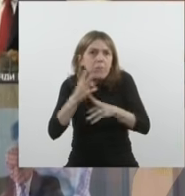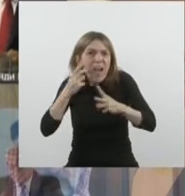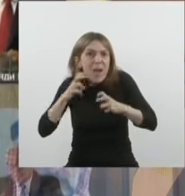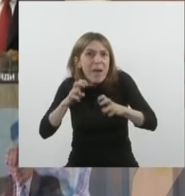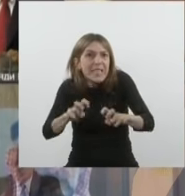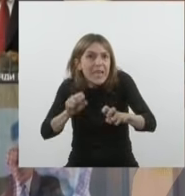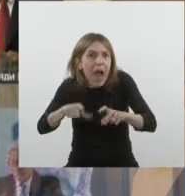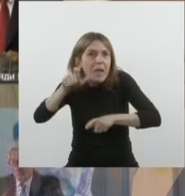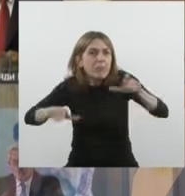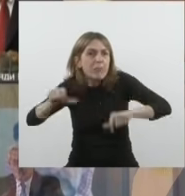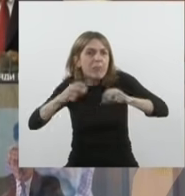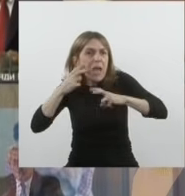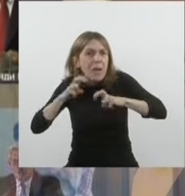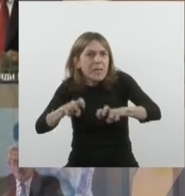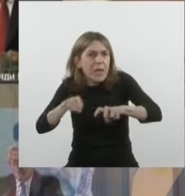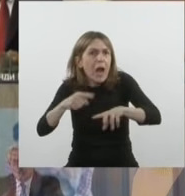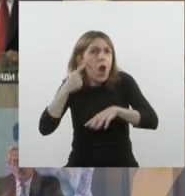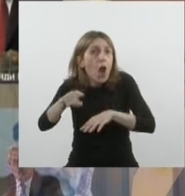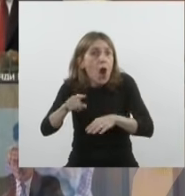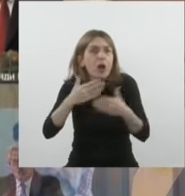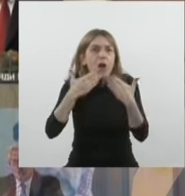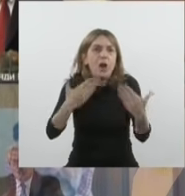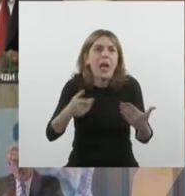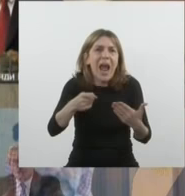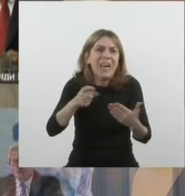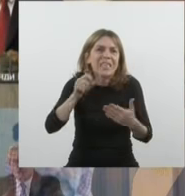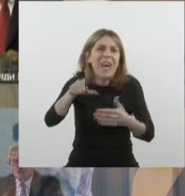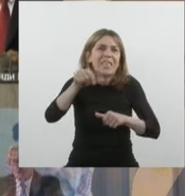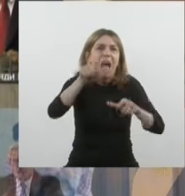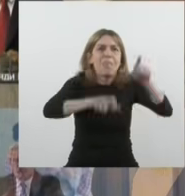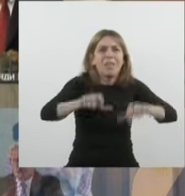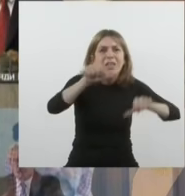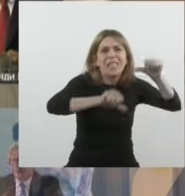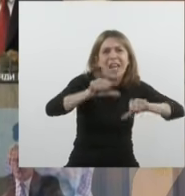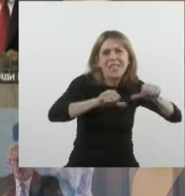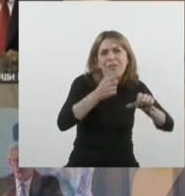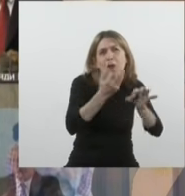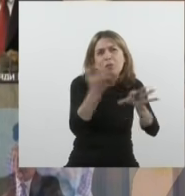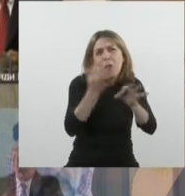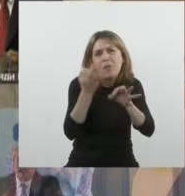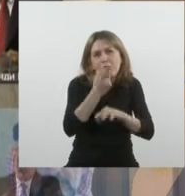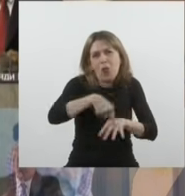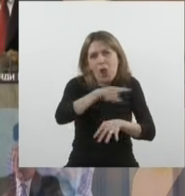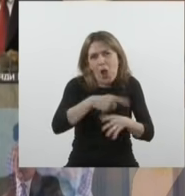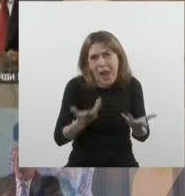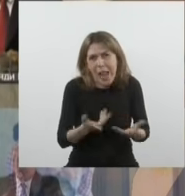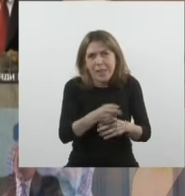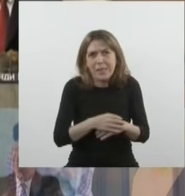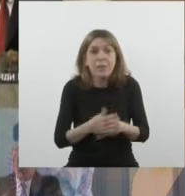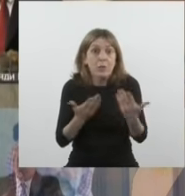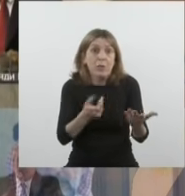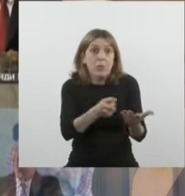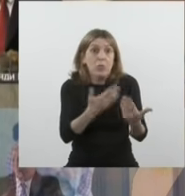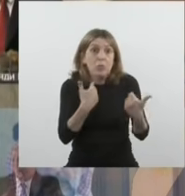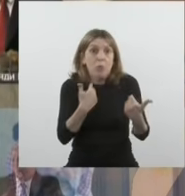'petit es un resultado del trabajo del científico activo de los expertos que que permitió